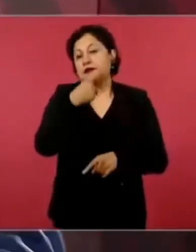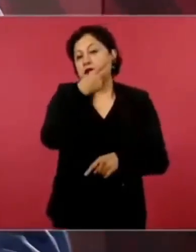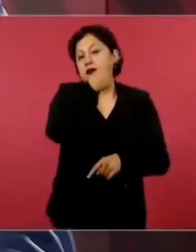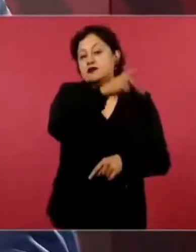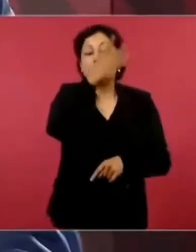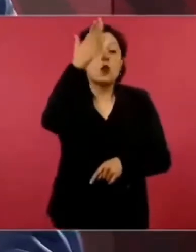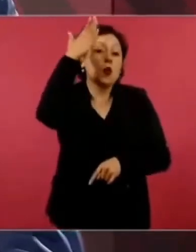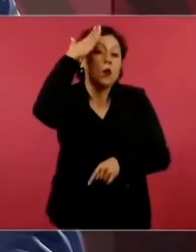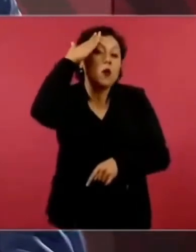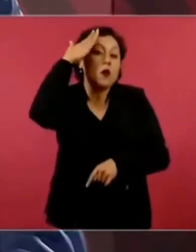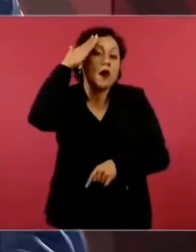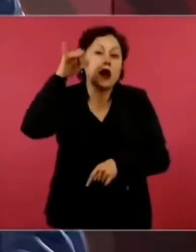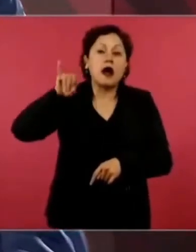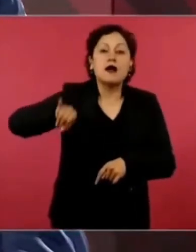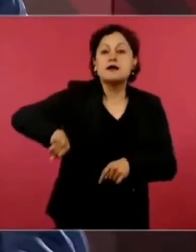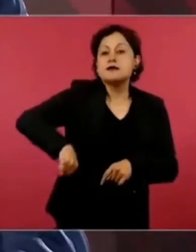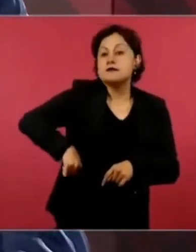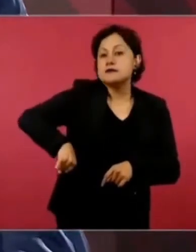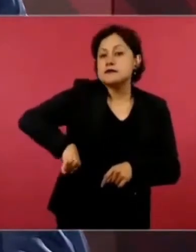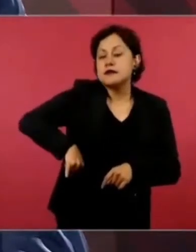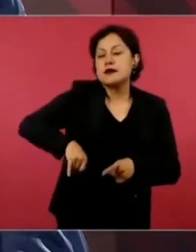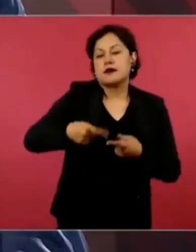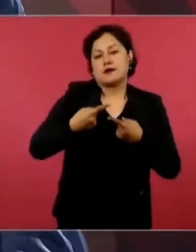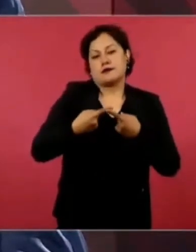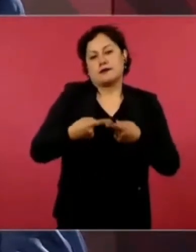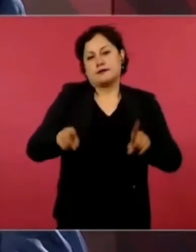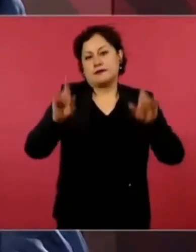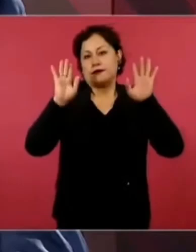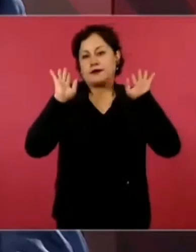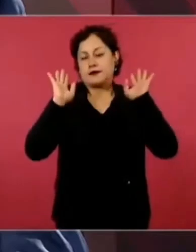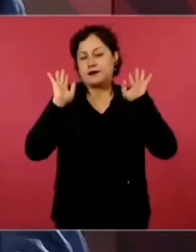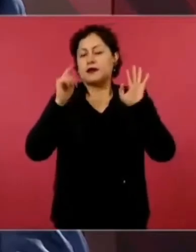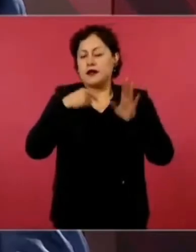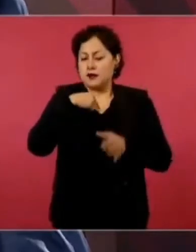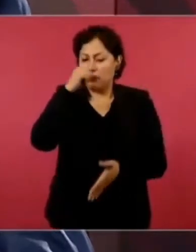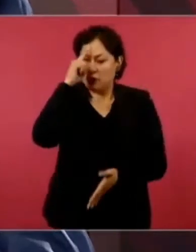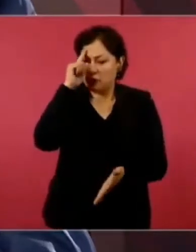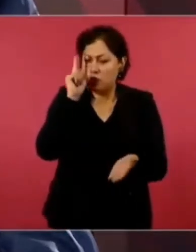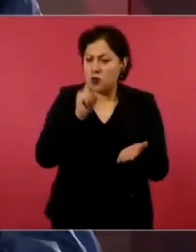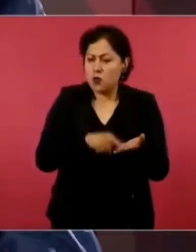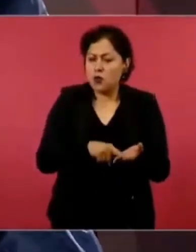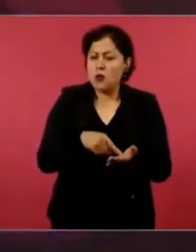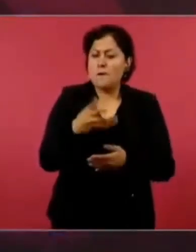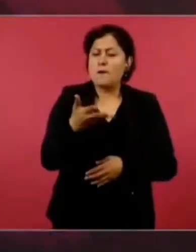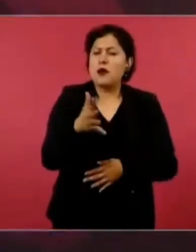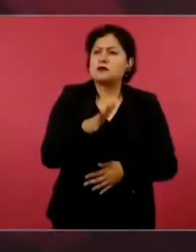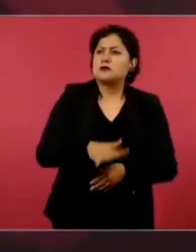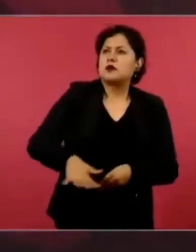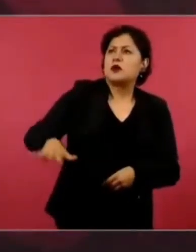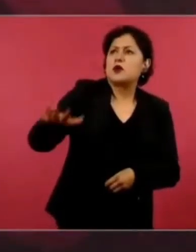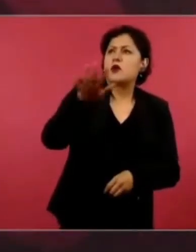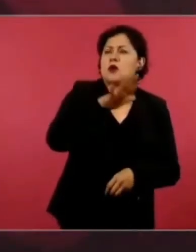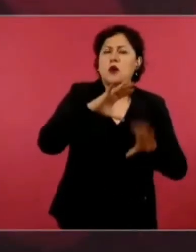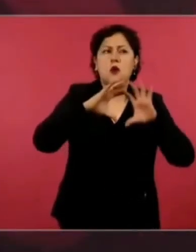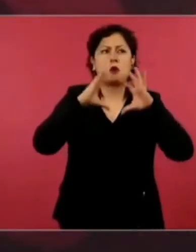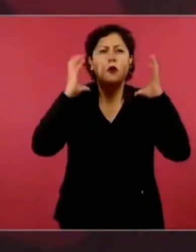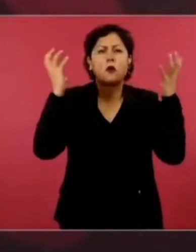yo creo que lo deben de estar leyendo en el mundo el